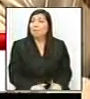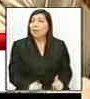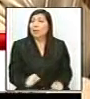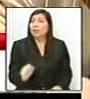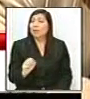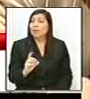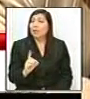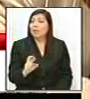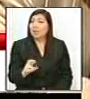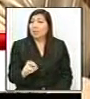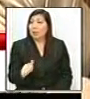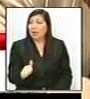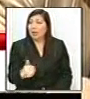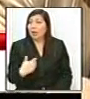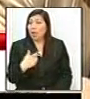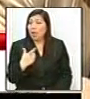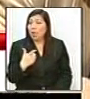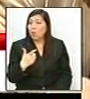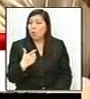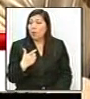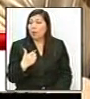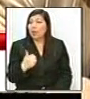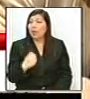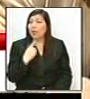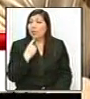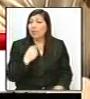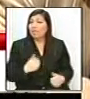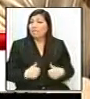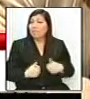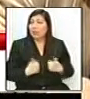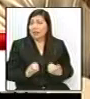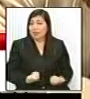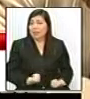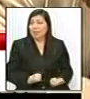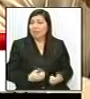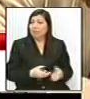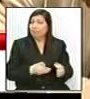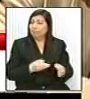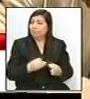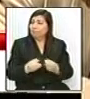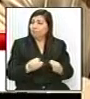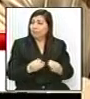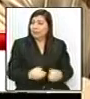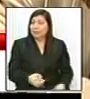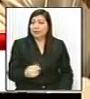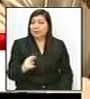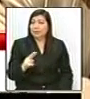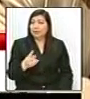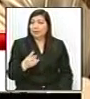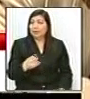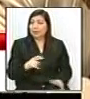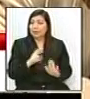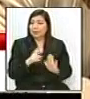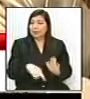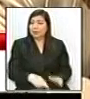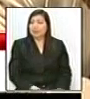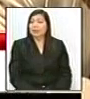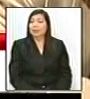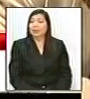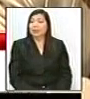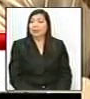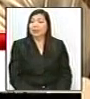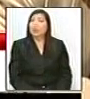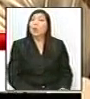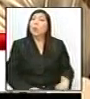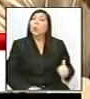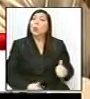SEDAPAL tiene el programa Agua es Vida? Quisiera que me explique dicha dualidad de programas y